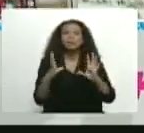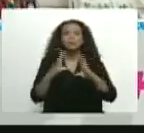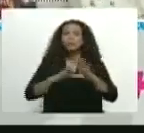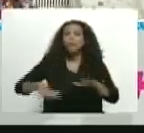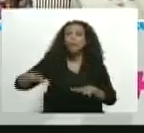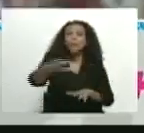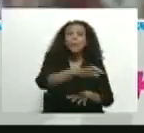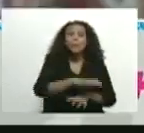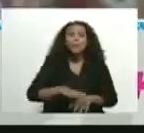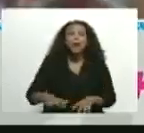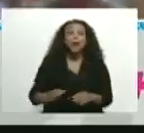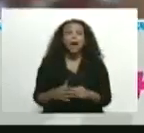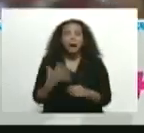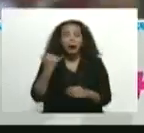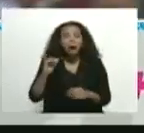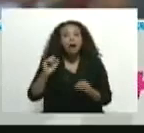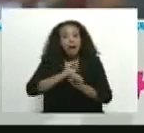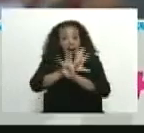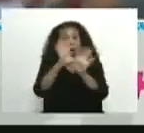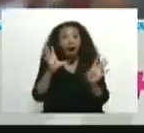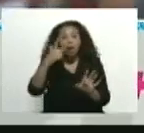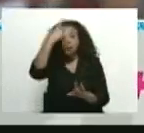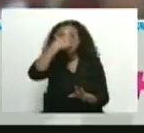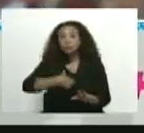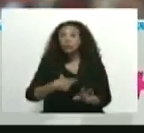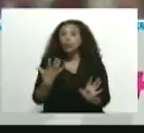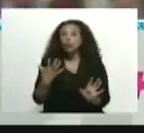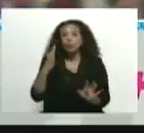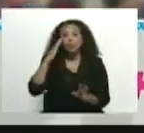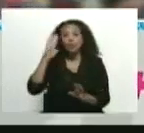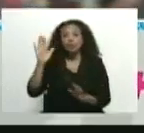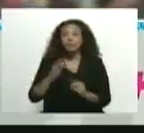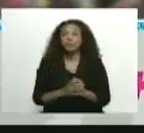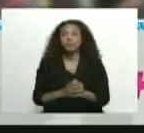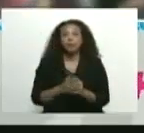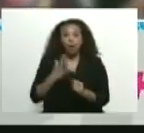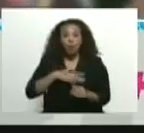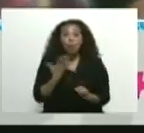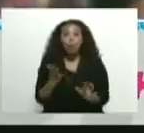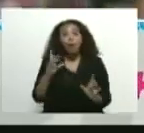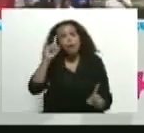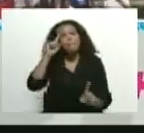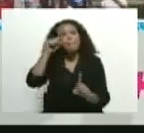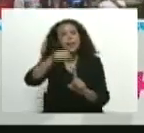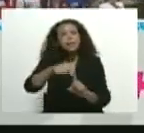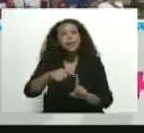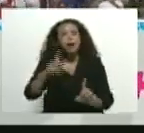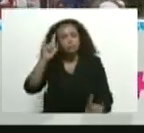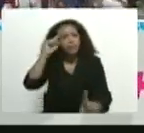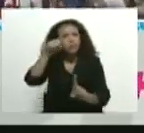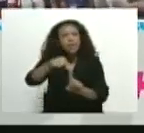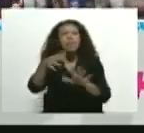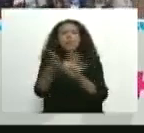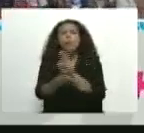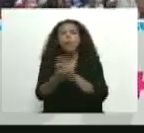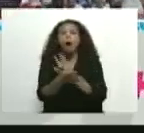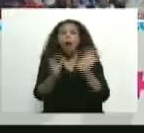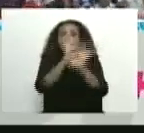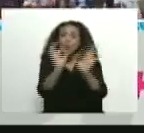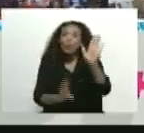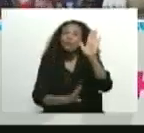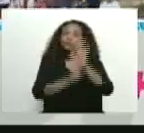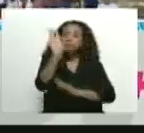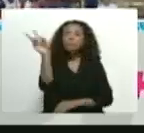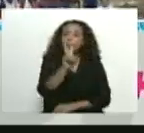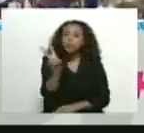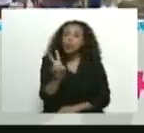ámbitos, tiene claro cuál es nuestro sur y cuál es nuestra meta. Y la meta es construir esa